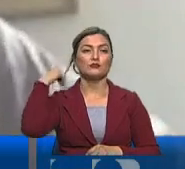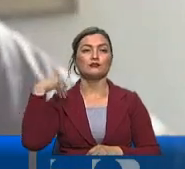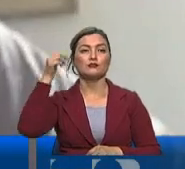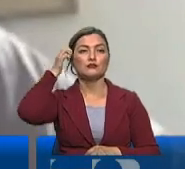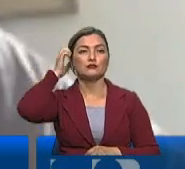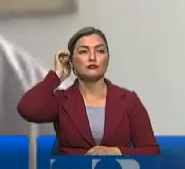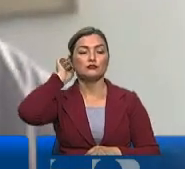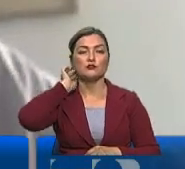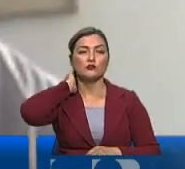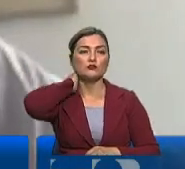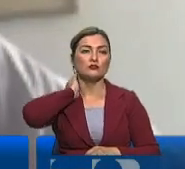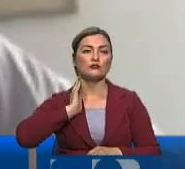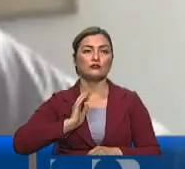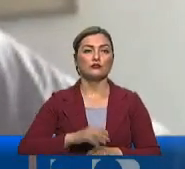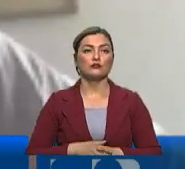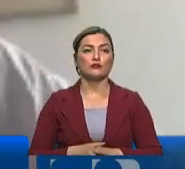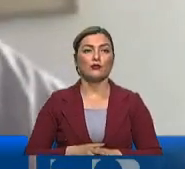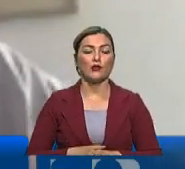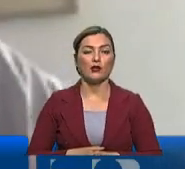profundizar el rezago,